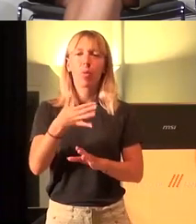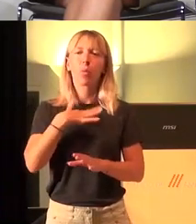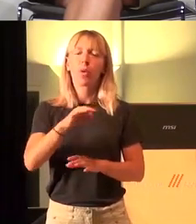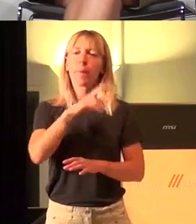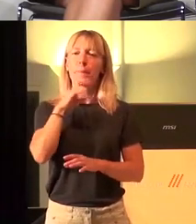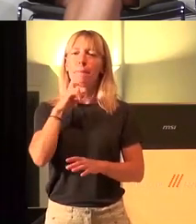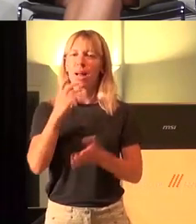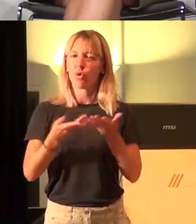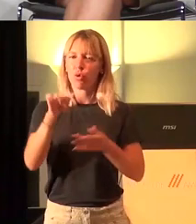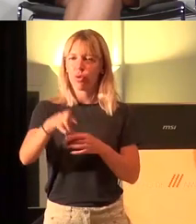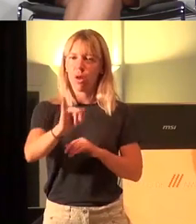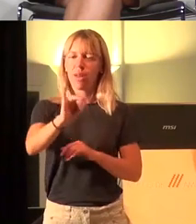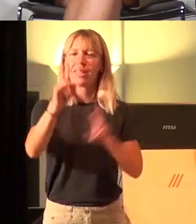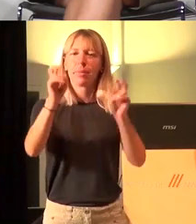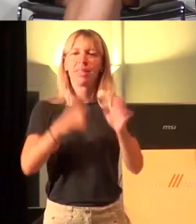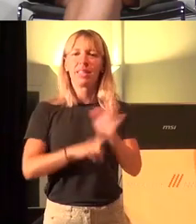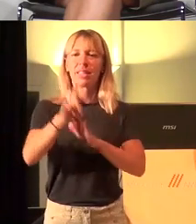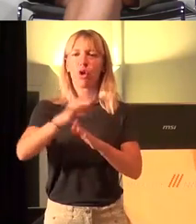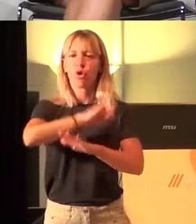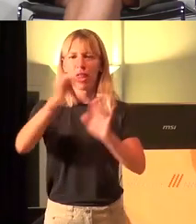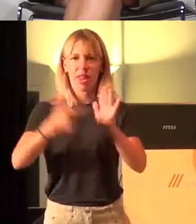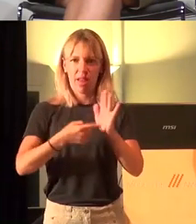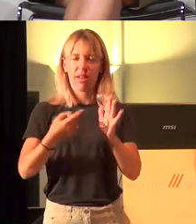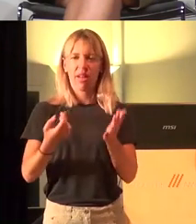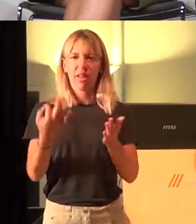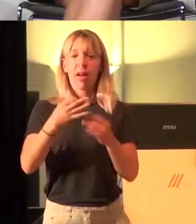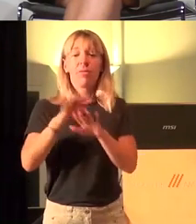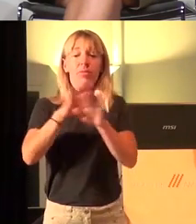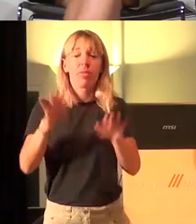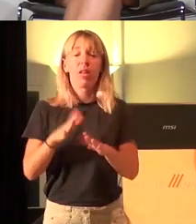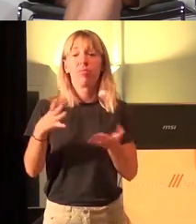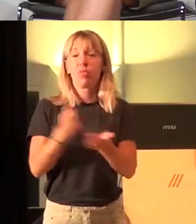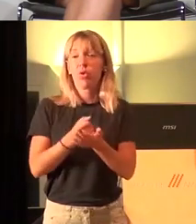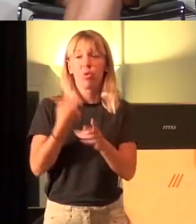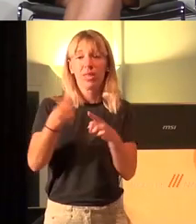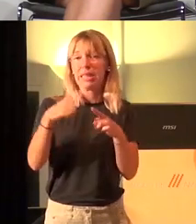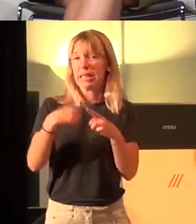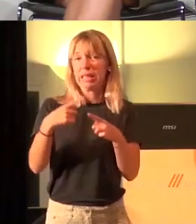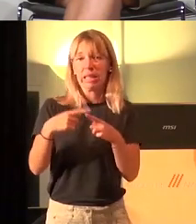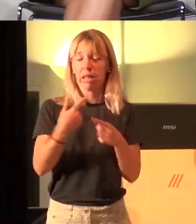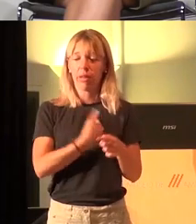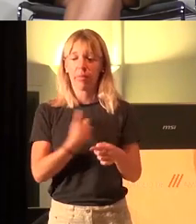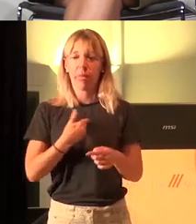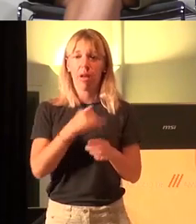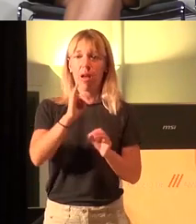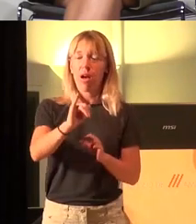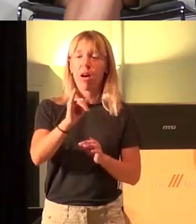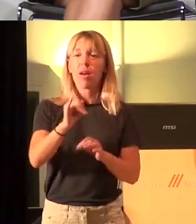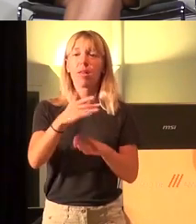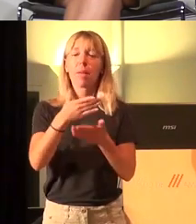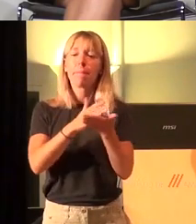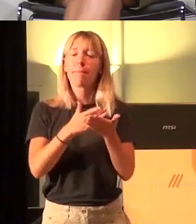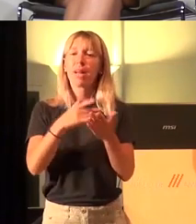esto tiene es el desarrollo integral, ¿no? Que al final pues todos tenemos distintas facetas y la